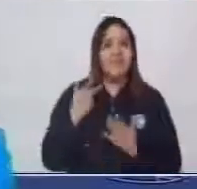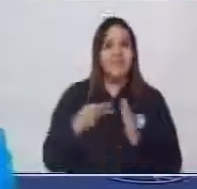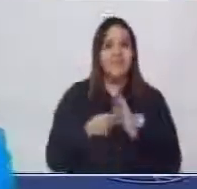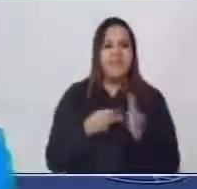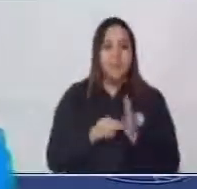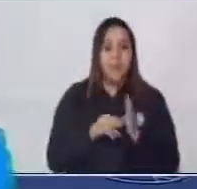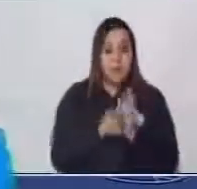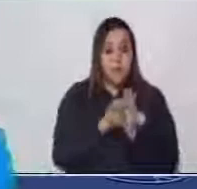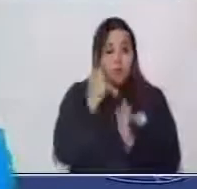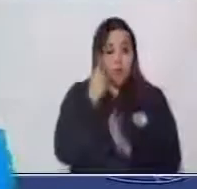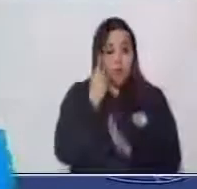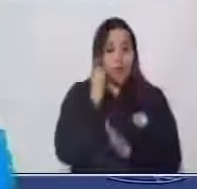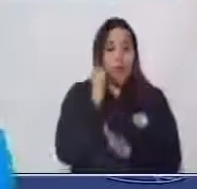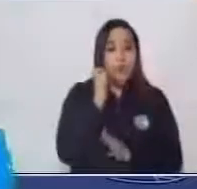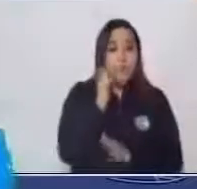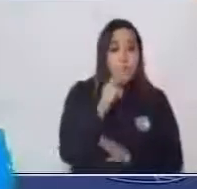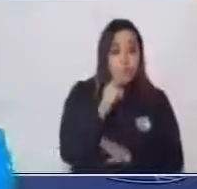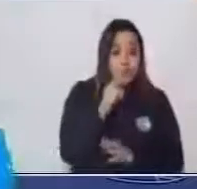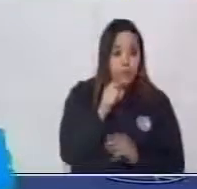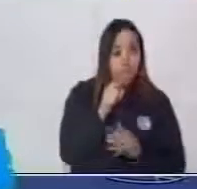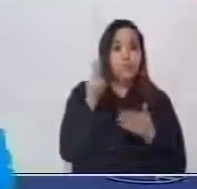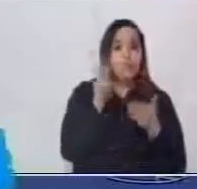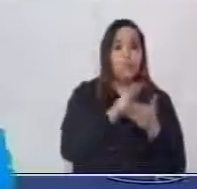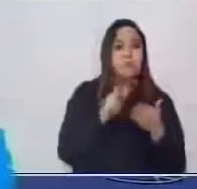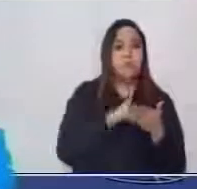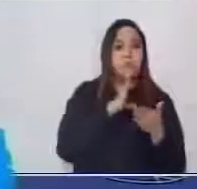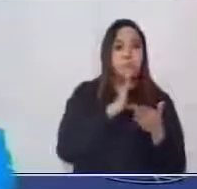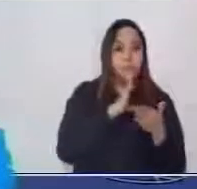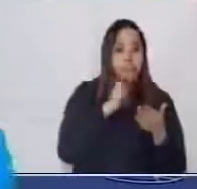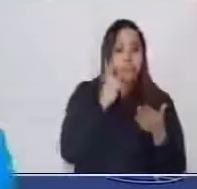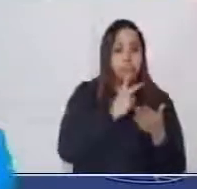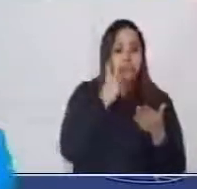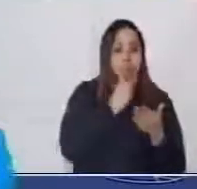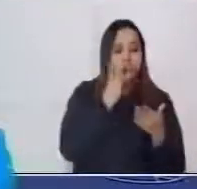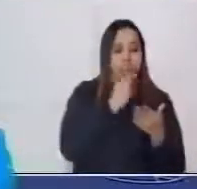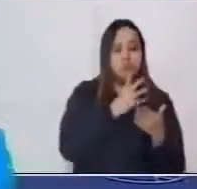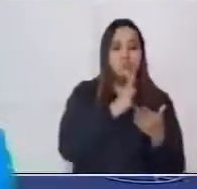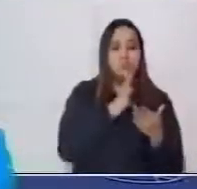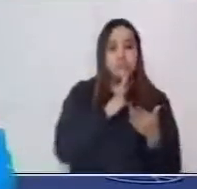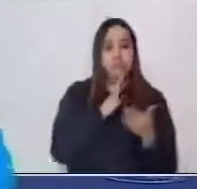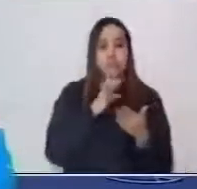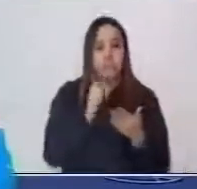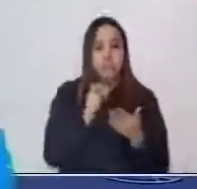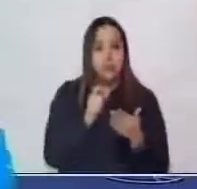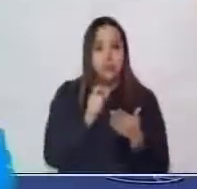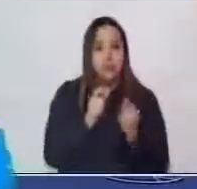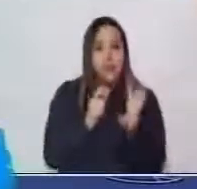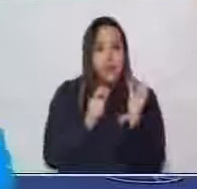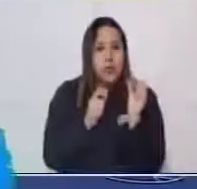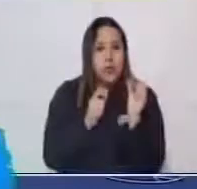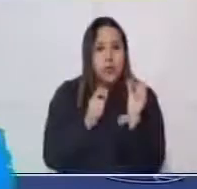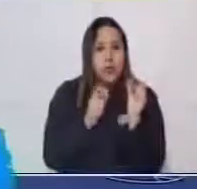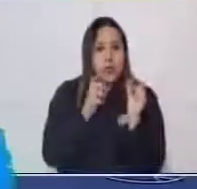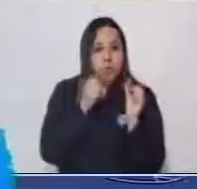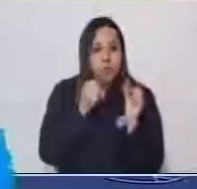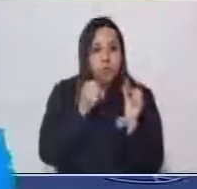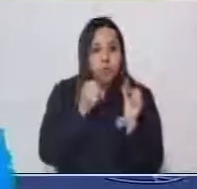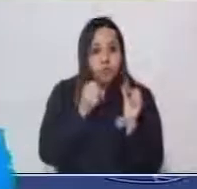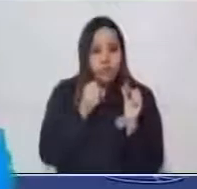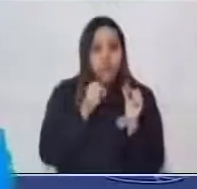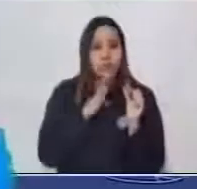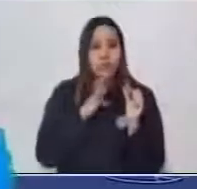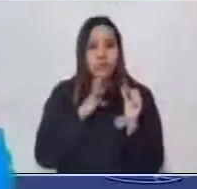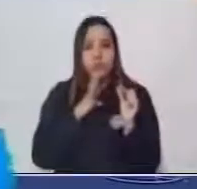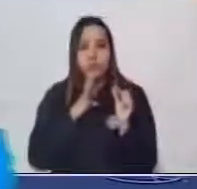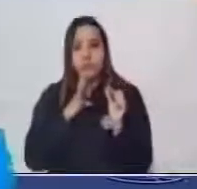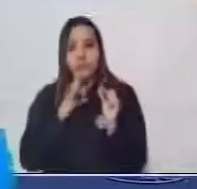un punto debemos detenernos, hacer no una pausa breve, sino algo extensa. Tampoco es que nos quedemos en silencio